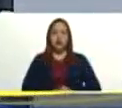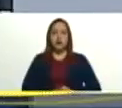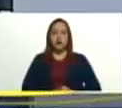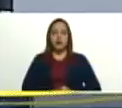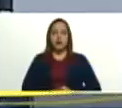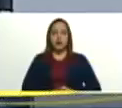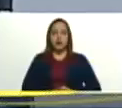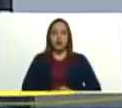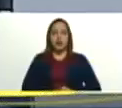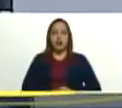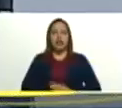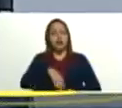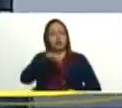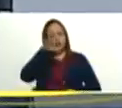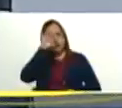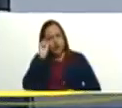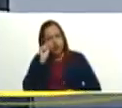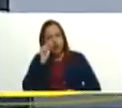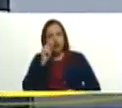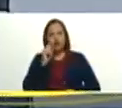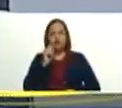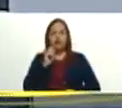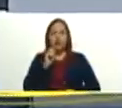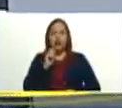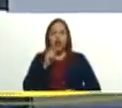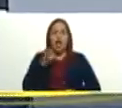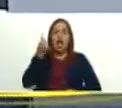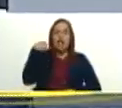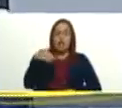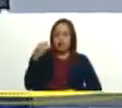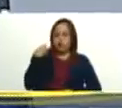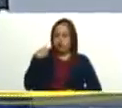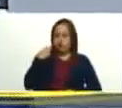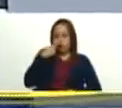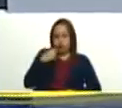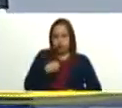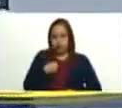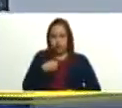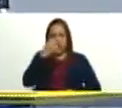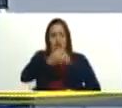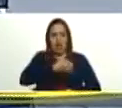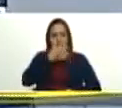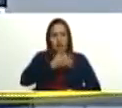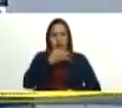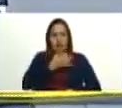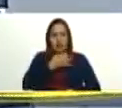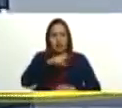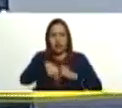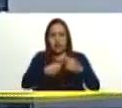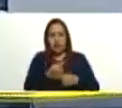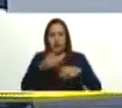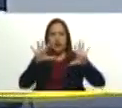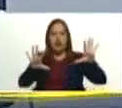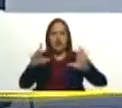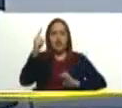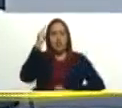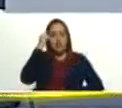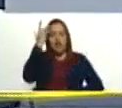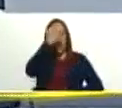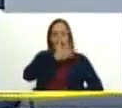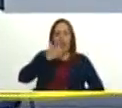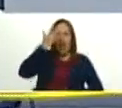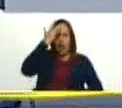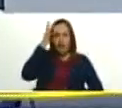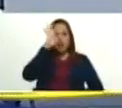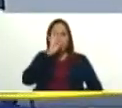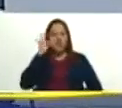entiendo, evening, last night, según lo que me dijeron ayer, en la tarde, Africa, luego de 10 días en África, en